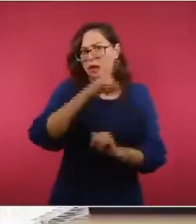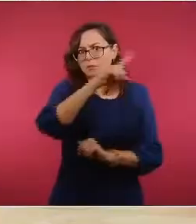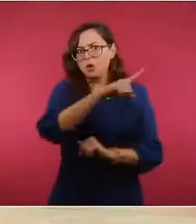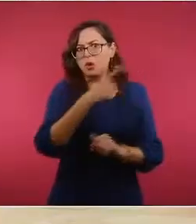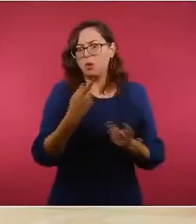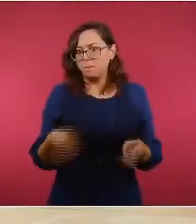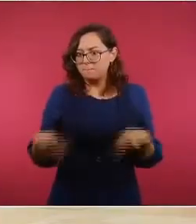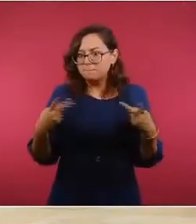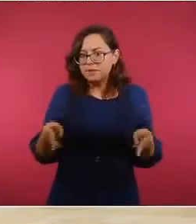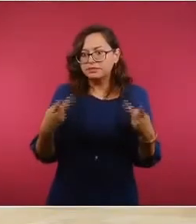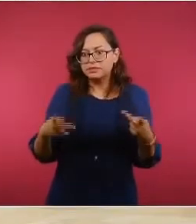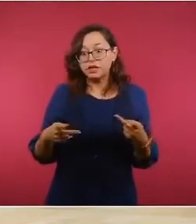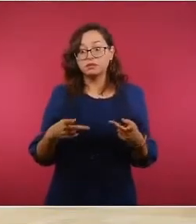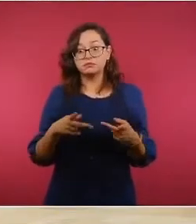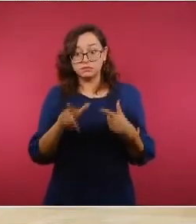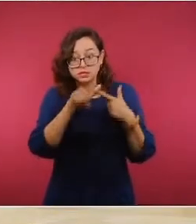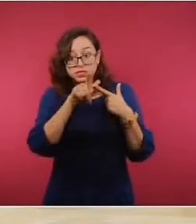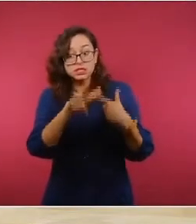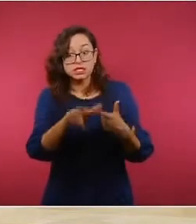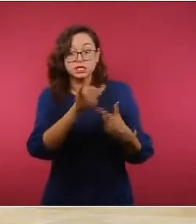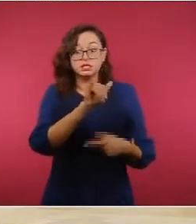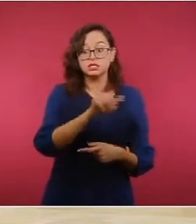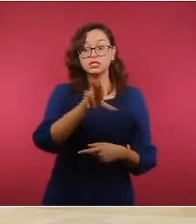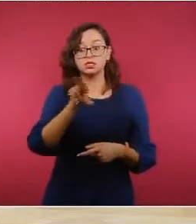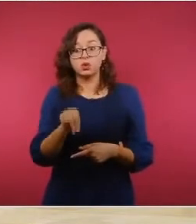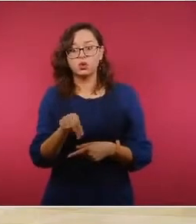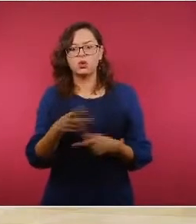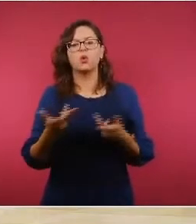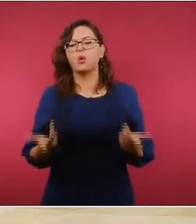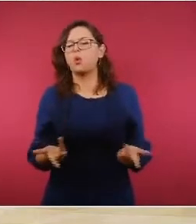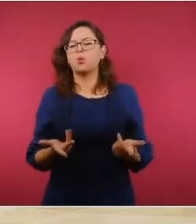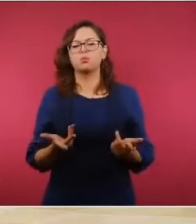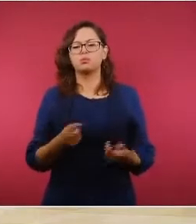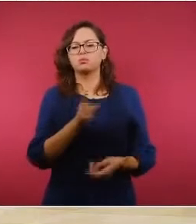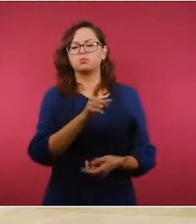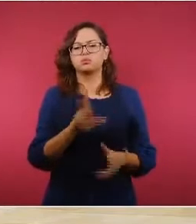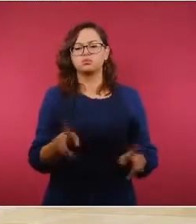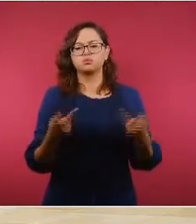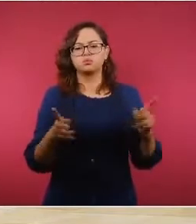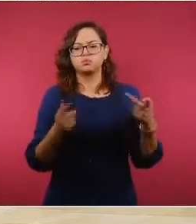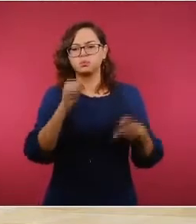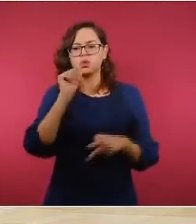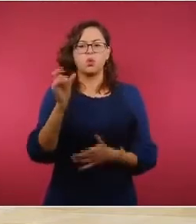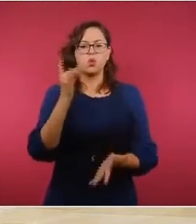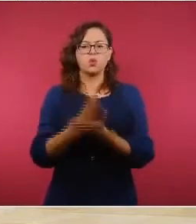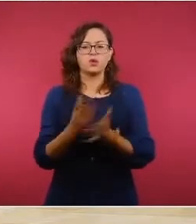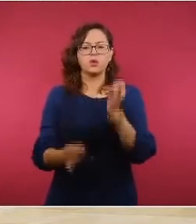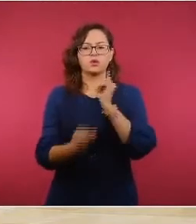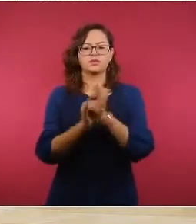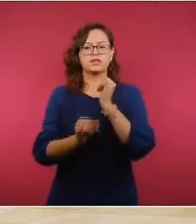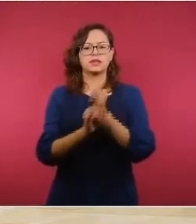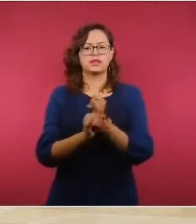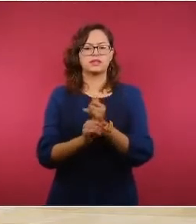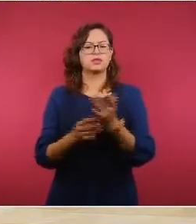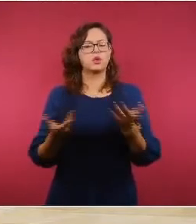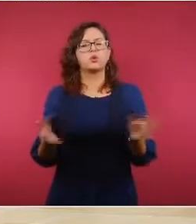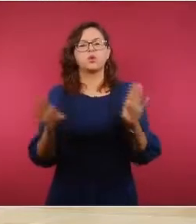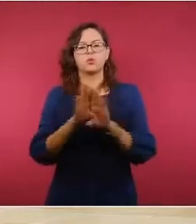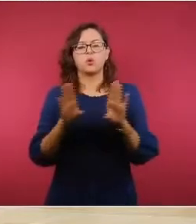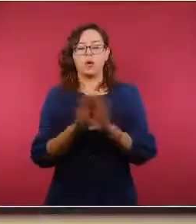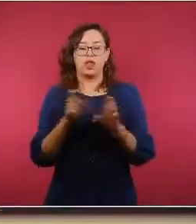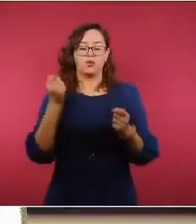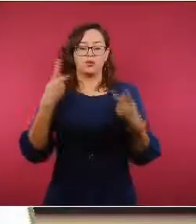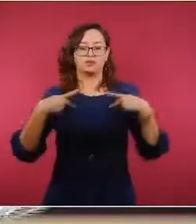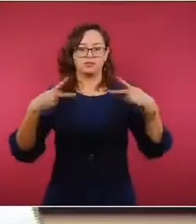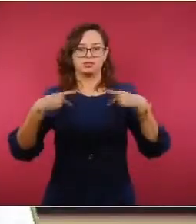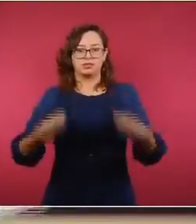siga este tema de la venta allá y si sí o definitivamente se descartó y se puede hacer por internet. ¿Cuál sería el mensaje? ¿Por qué muchos paisanos